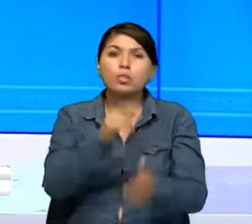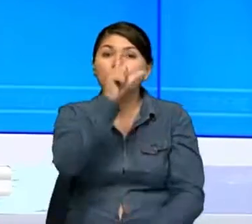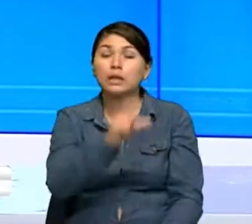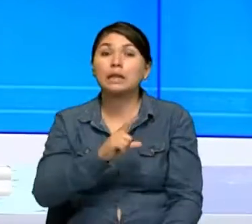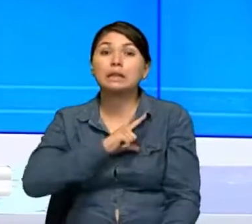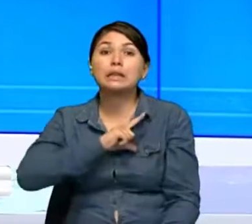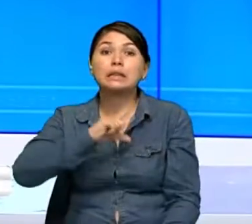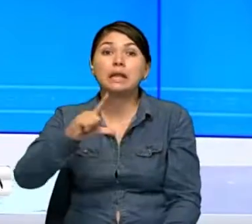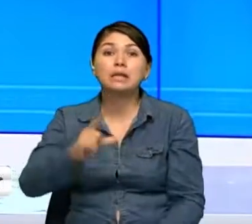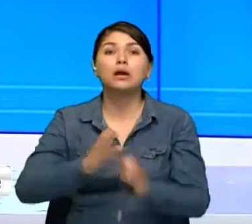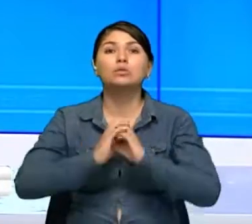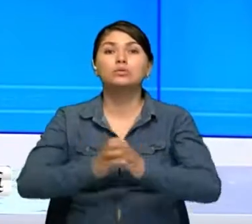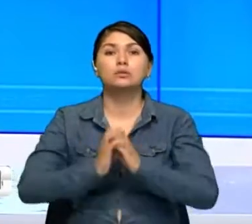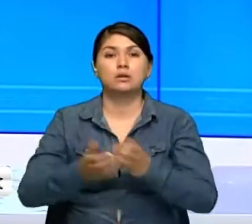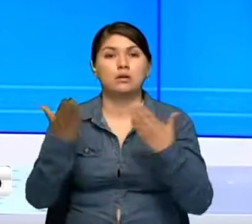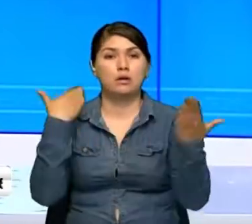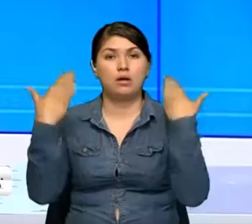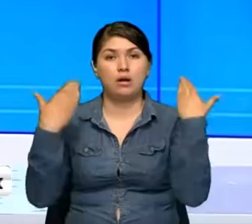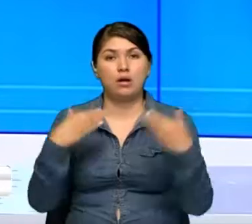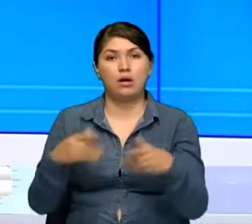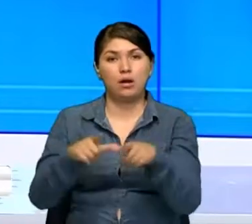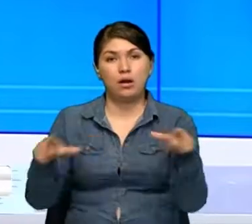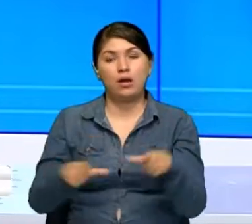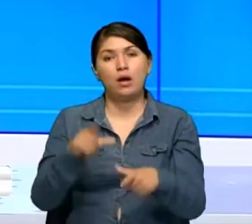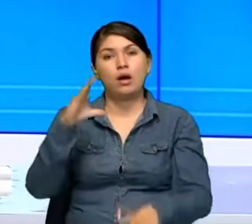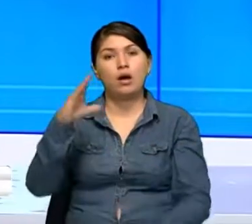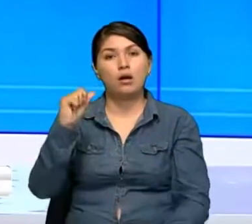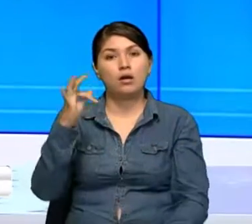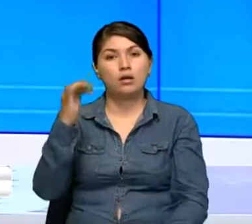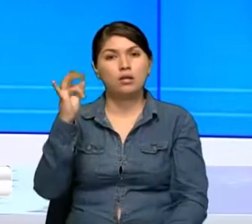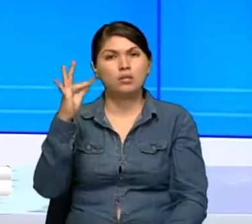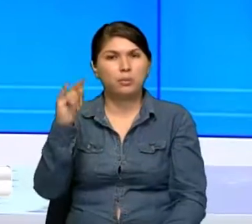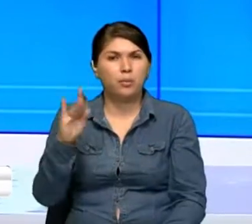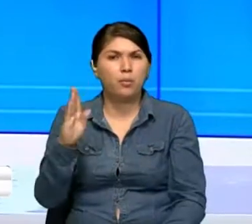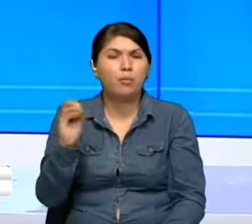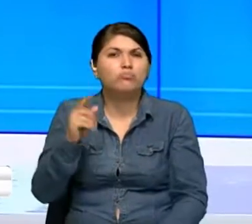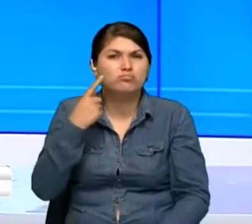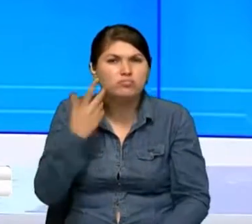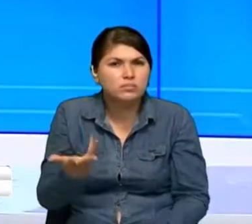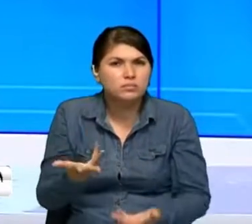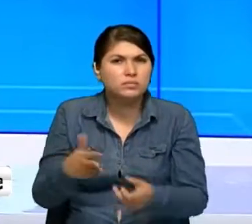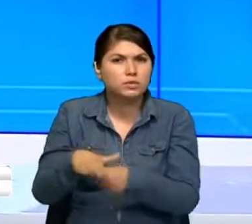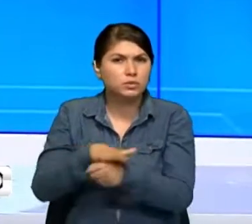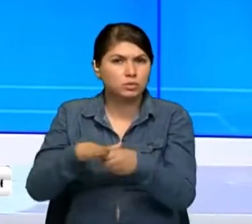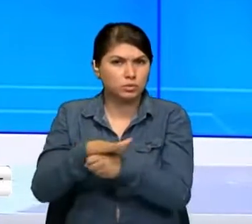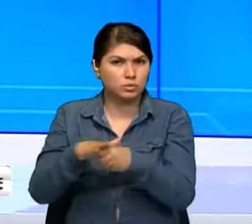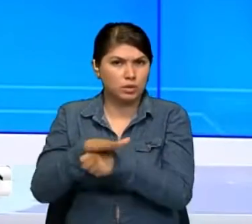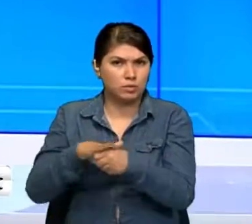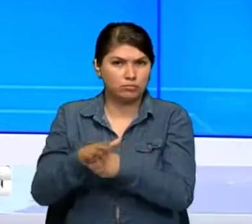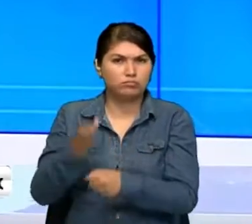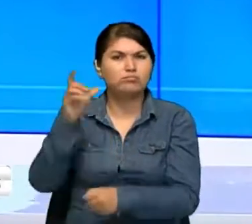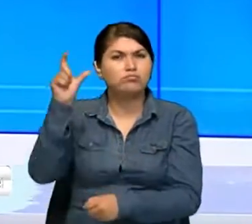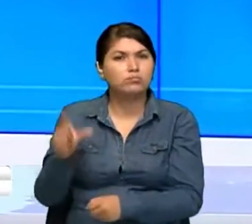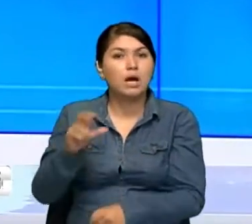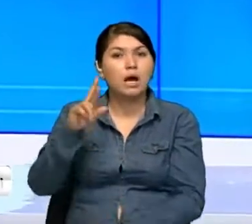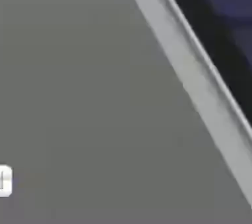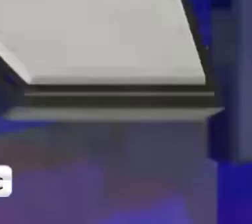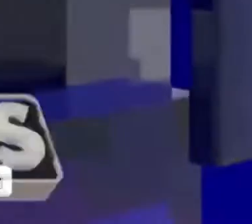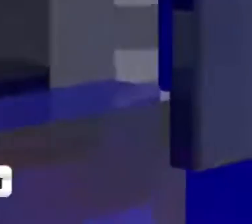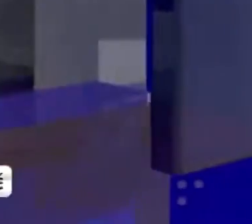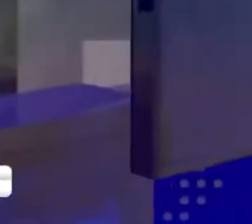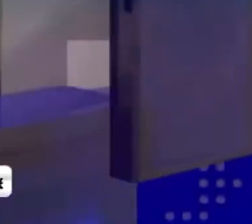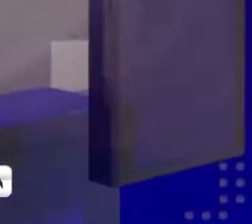los líderes de la Asociación Campesina del Catatumbo, ASCAMCAT. ¿Cuál es la situación a esta hora? Raúl Rolando Castro tiene los detalles. Buenas